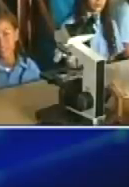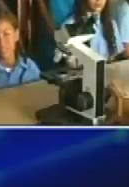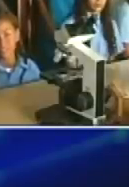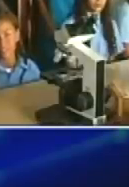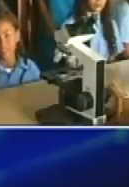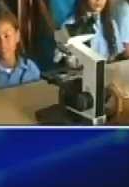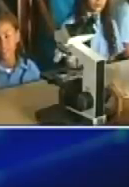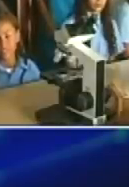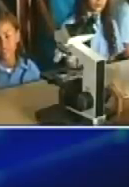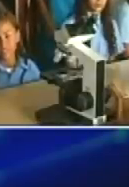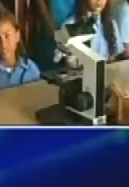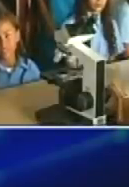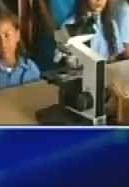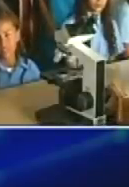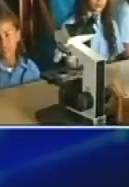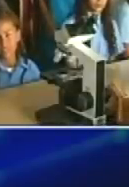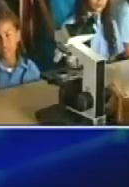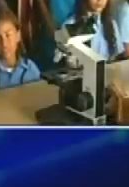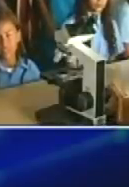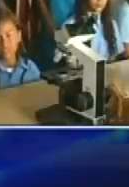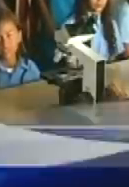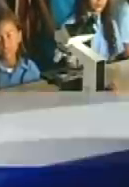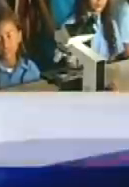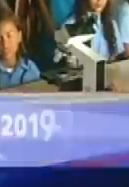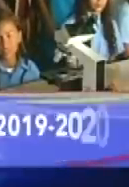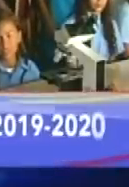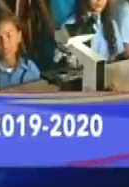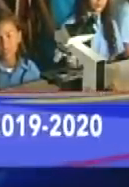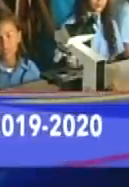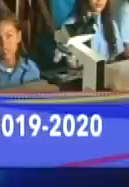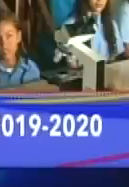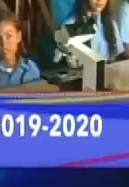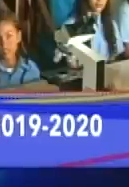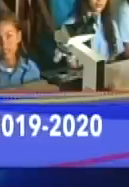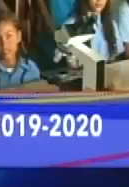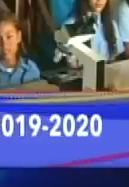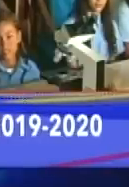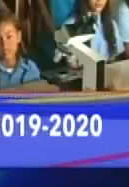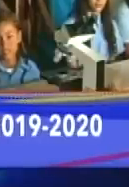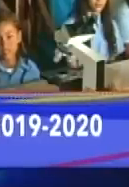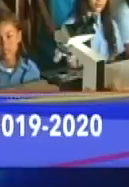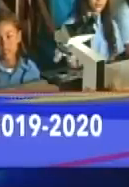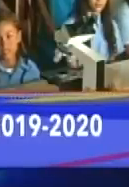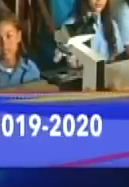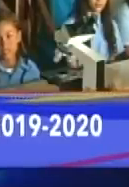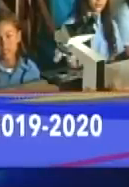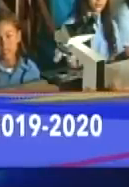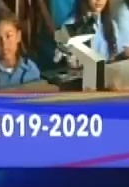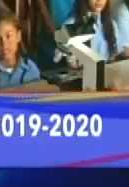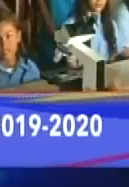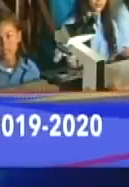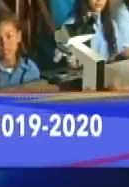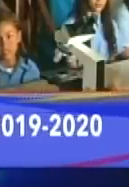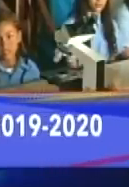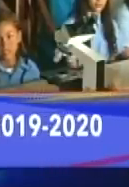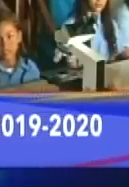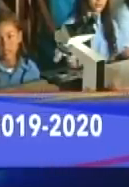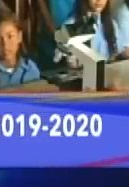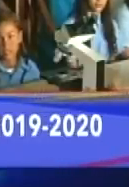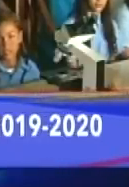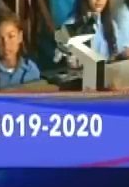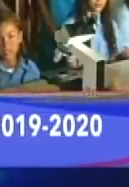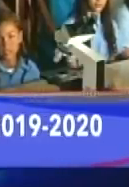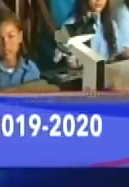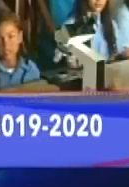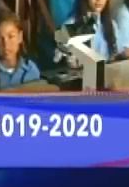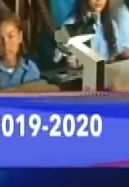debemos hacerlo en todos los urbanismos de la gran misión ya vamos a los 3 millones de familias 3 millones de viviendas